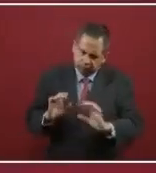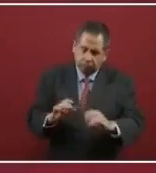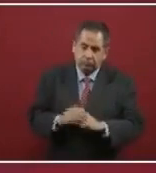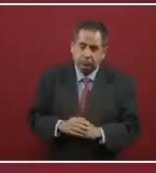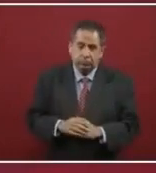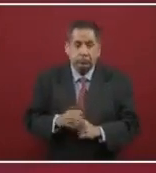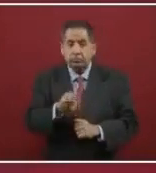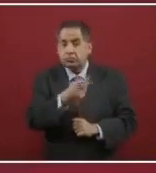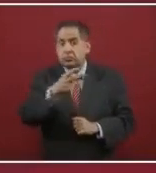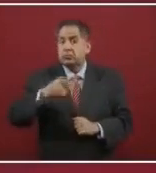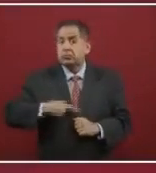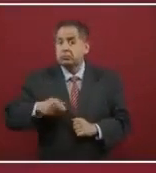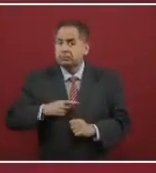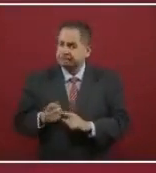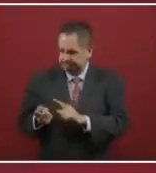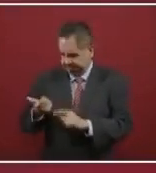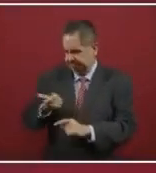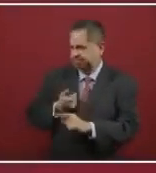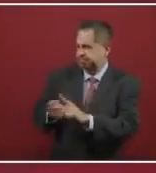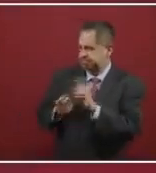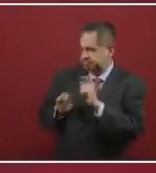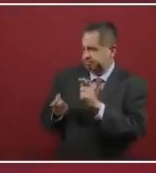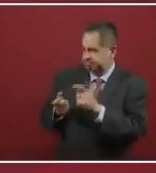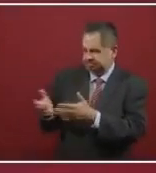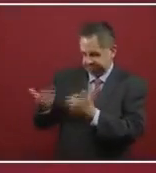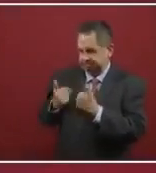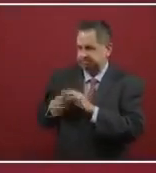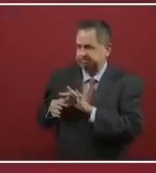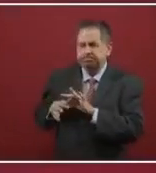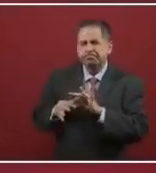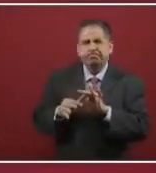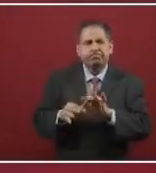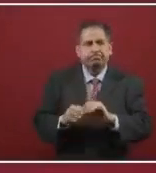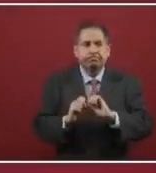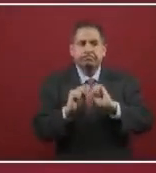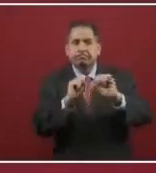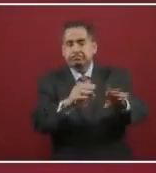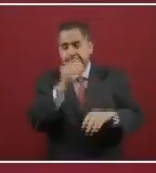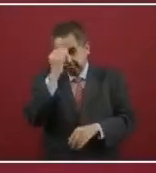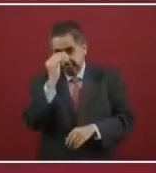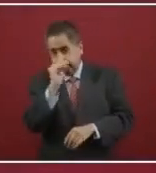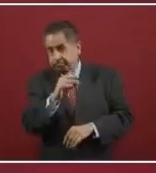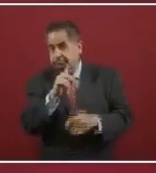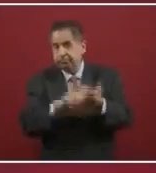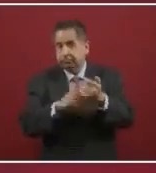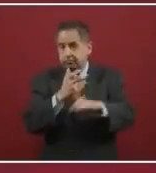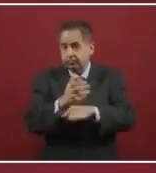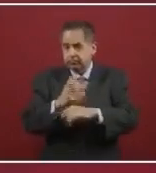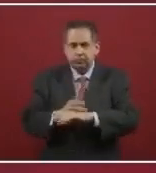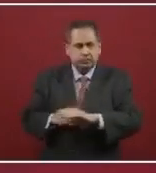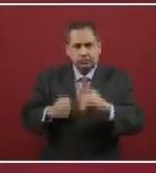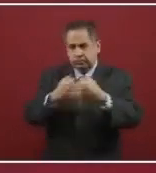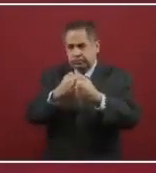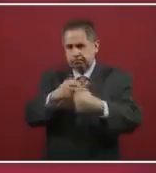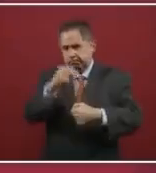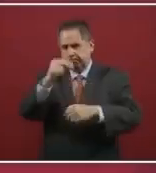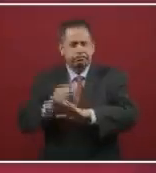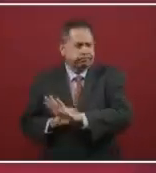personas que cobran por trasladar a migrantes a la frontera